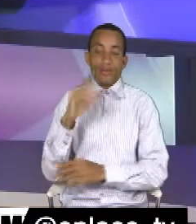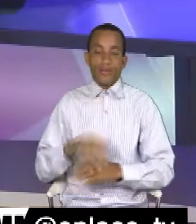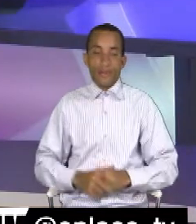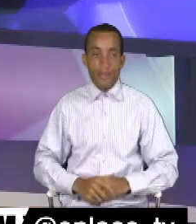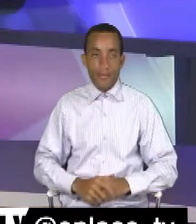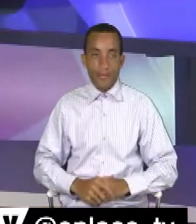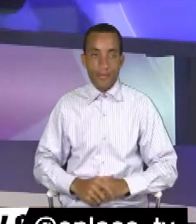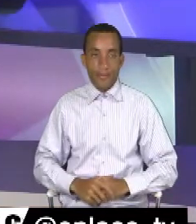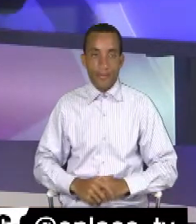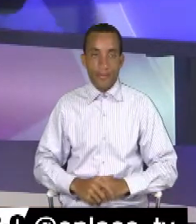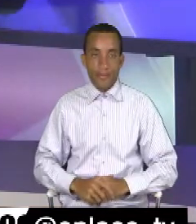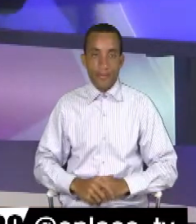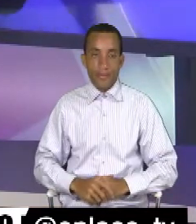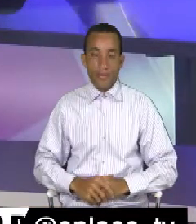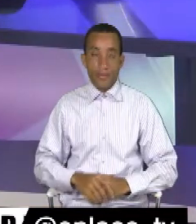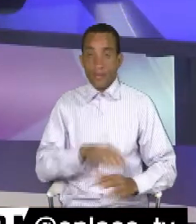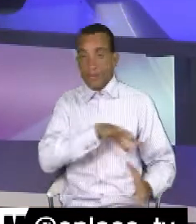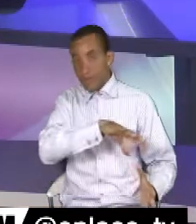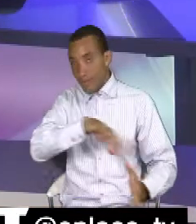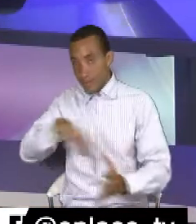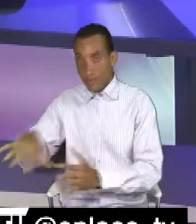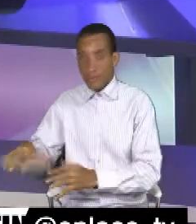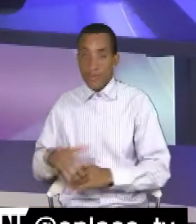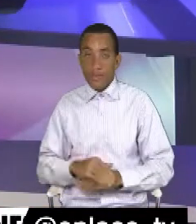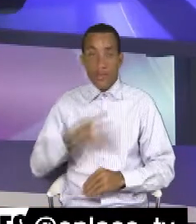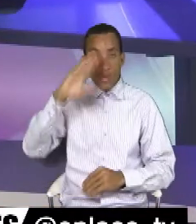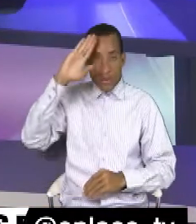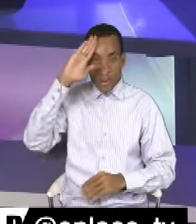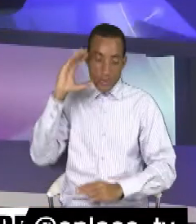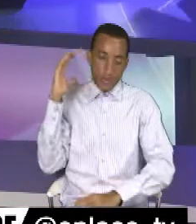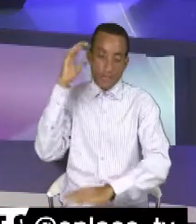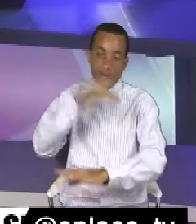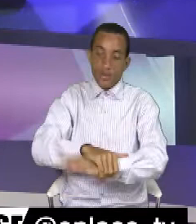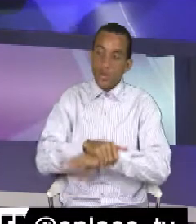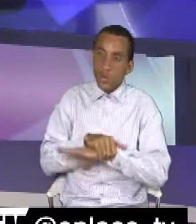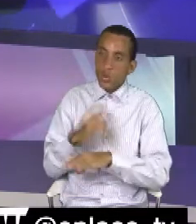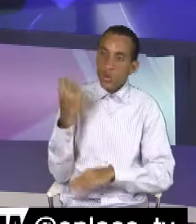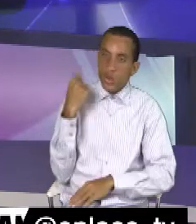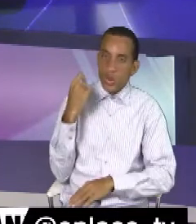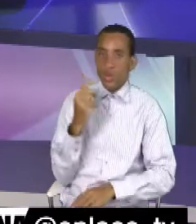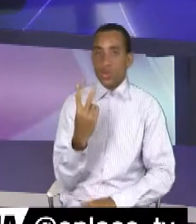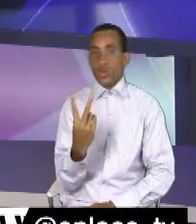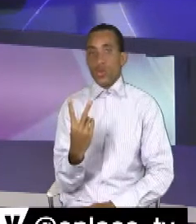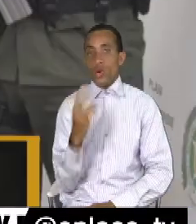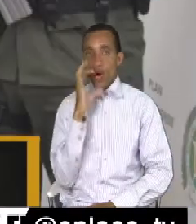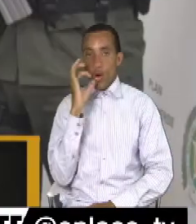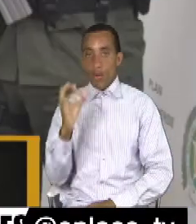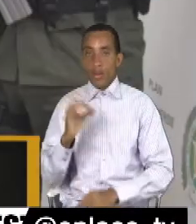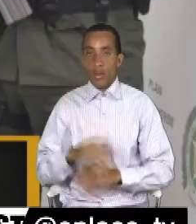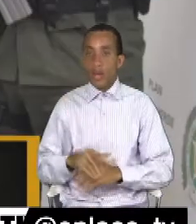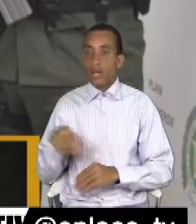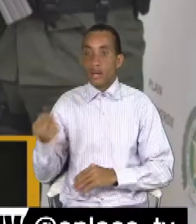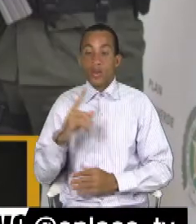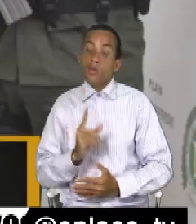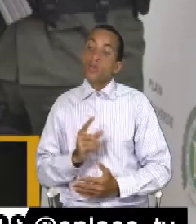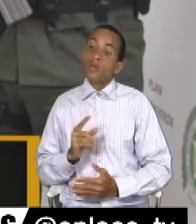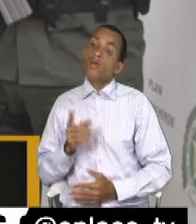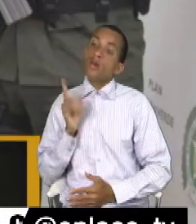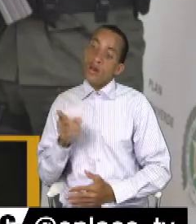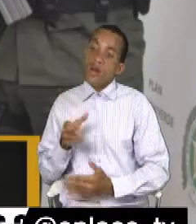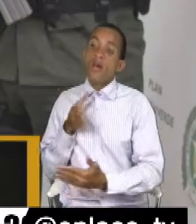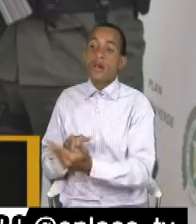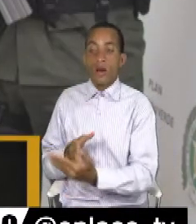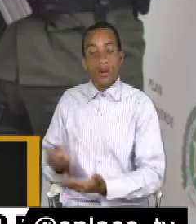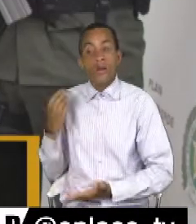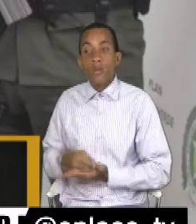La policía también capturó en las últimas horas a 2 hombres sindicados del delito de extorsión. Los detenidos,